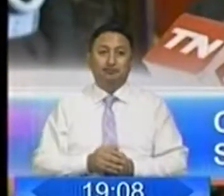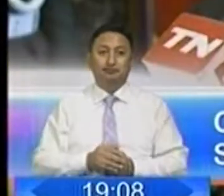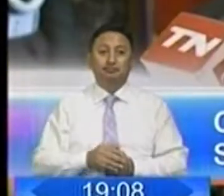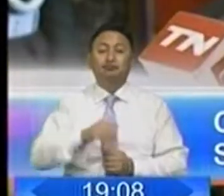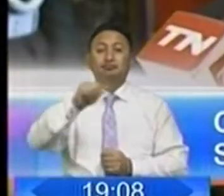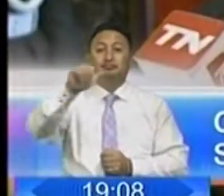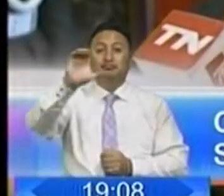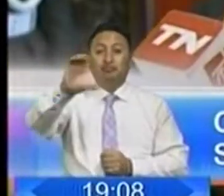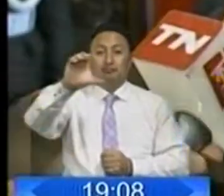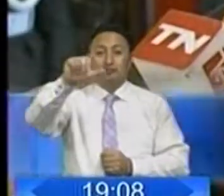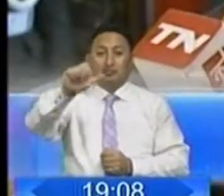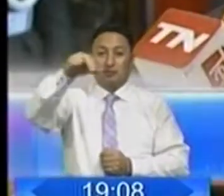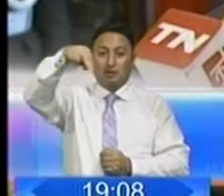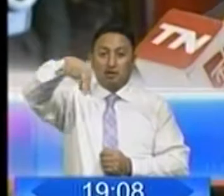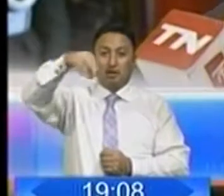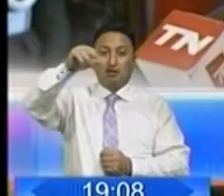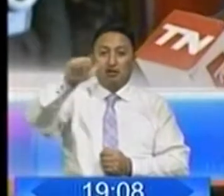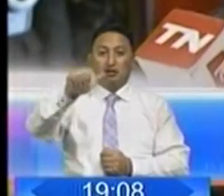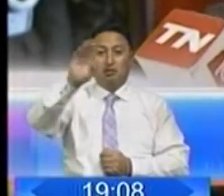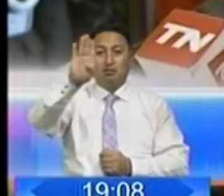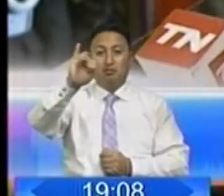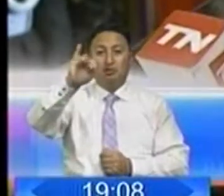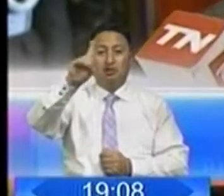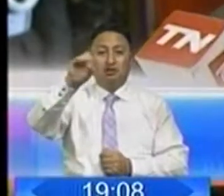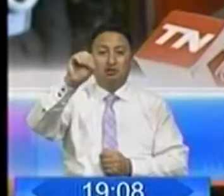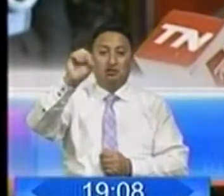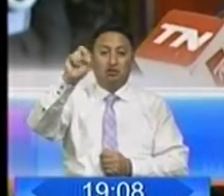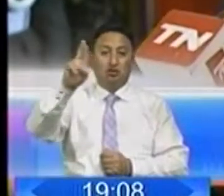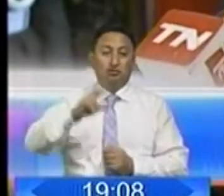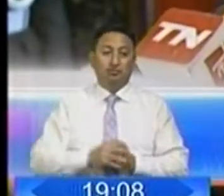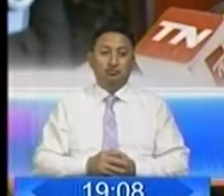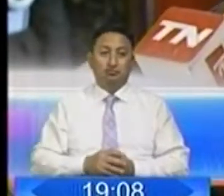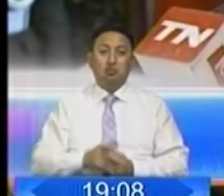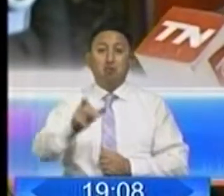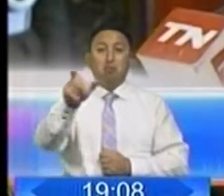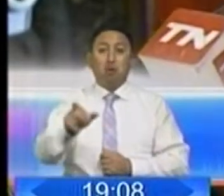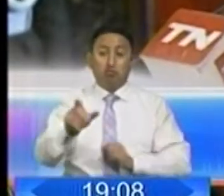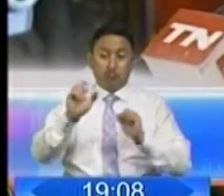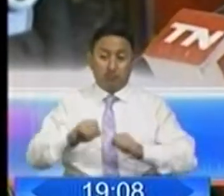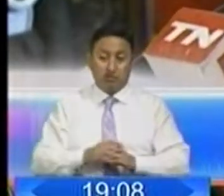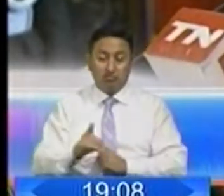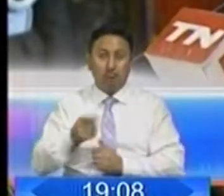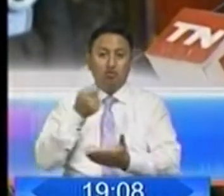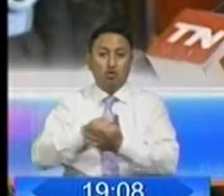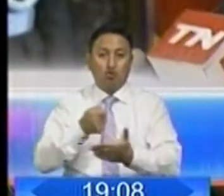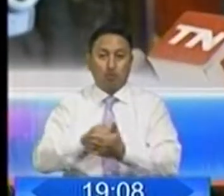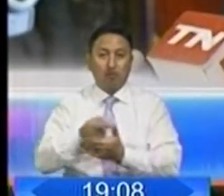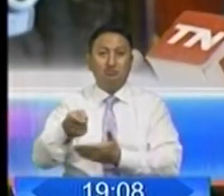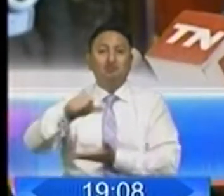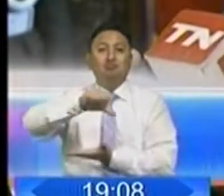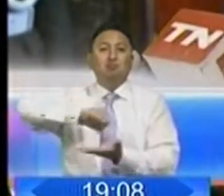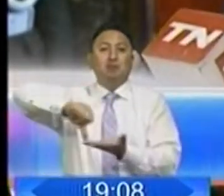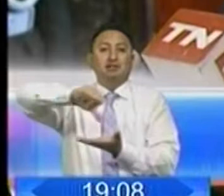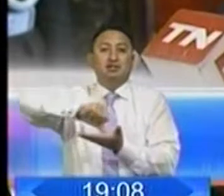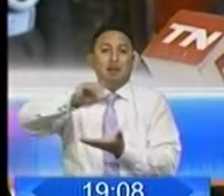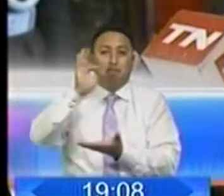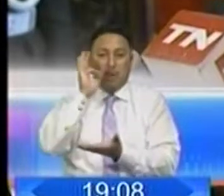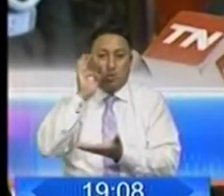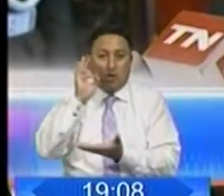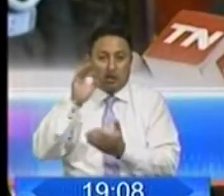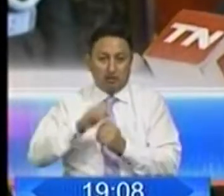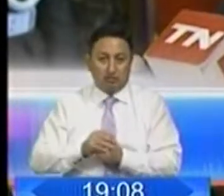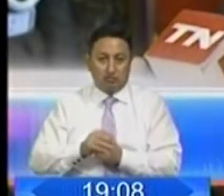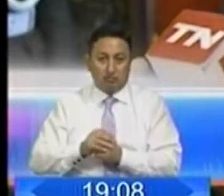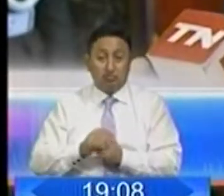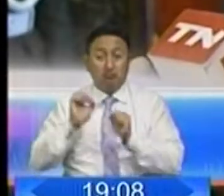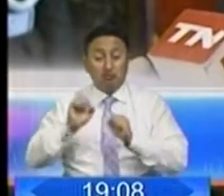Esto garantiza de alguna manera a los ciudadanos del país a que puedan tener acceso al aceite del cannabidiol bajo una